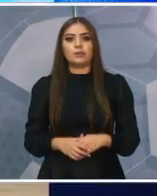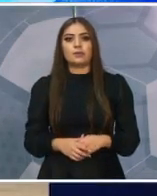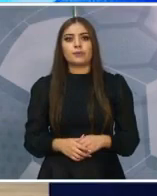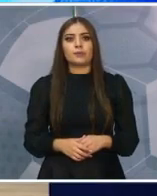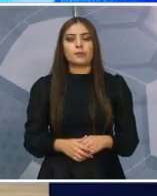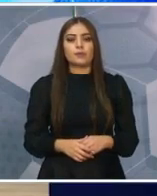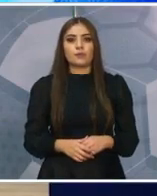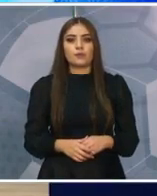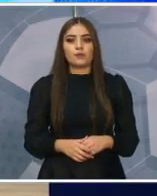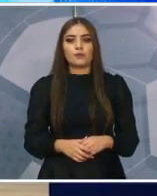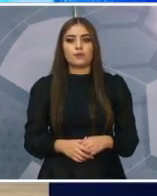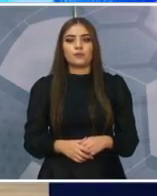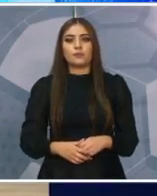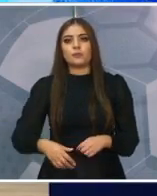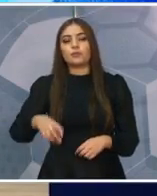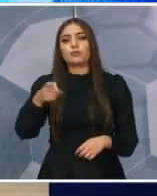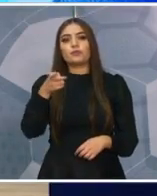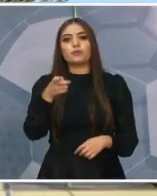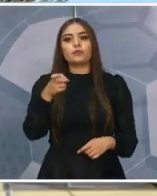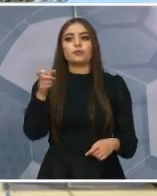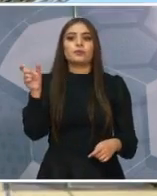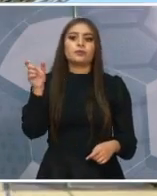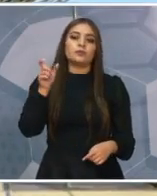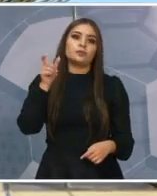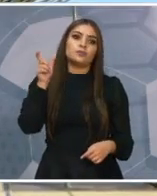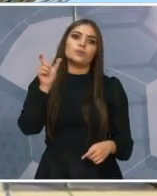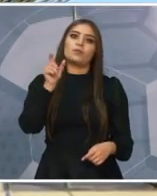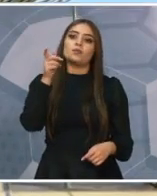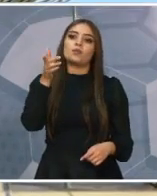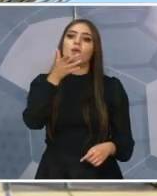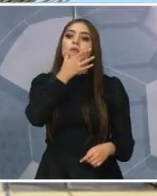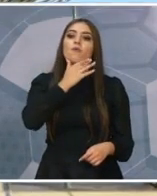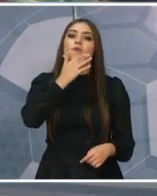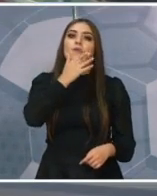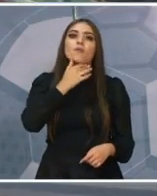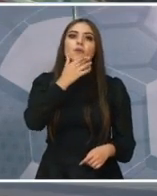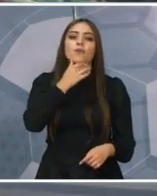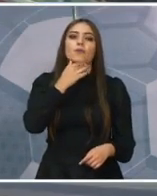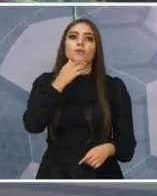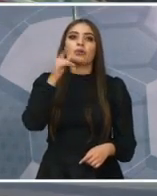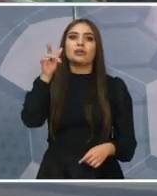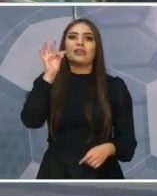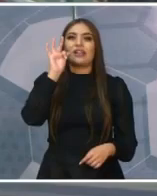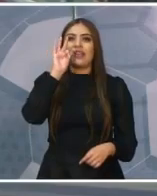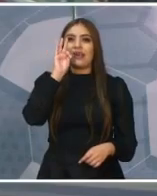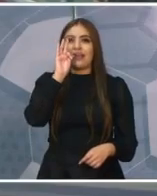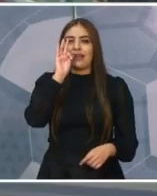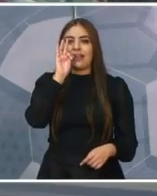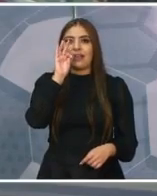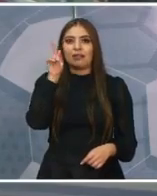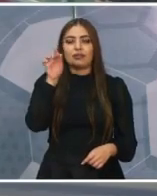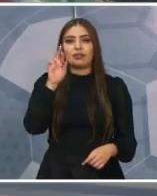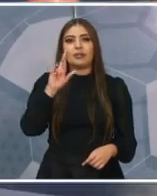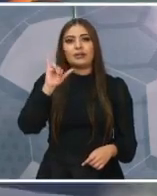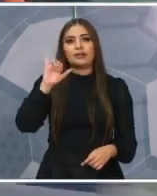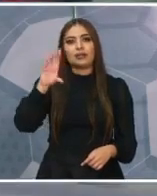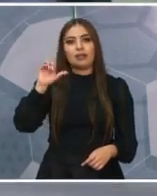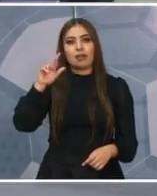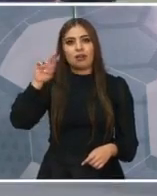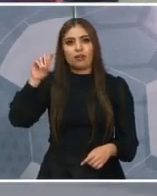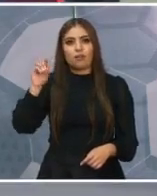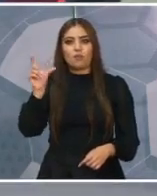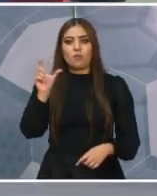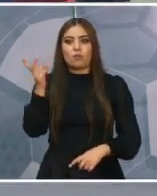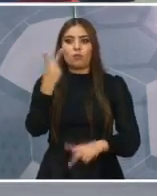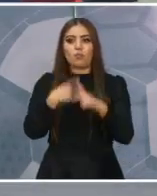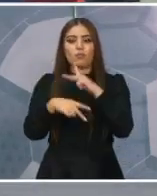En su paso por Ciudad Frontera, el secretario de Seguridad Pública Nacional, Ricardo Mejía Verdeja, informó que es importante que la